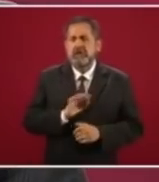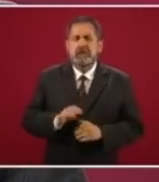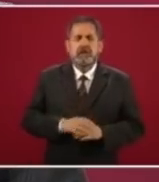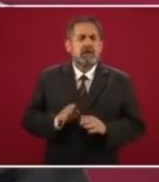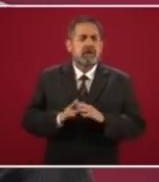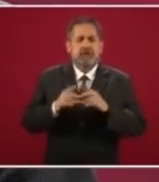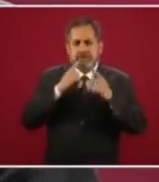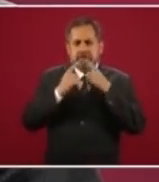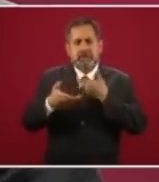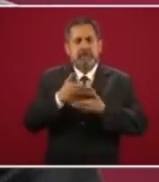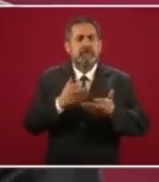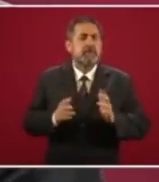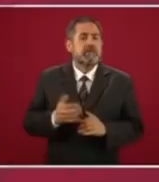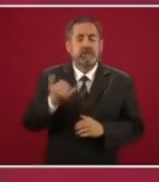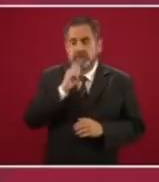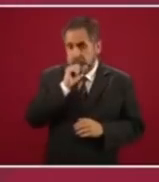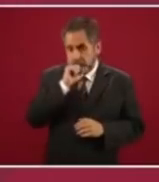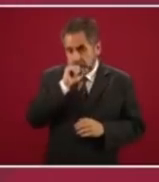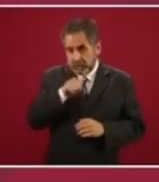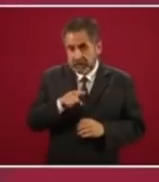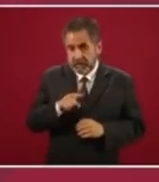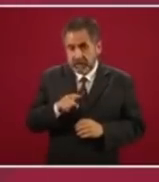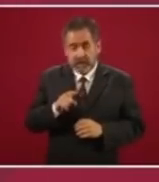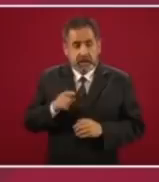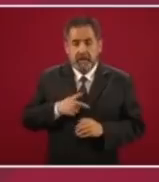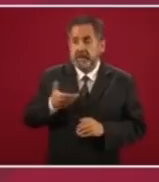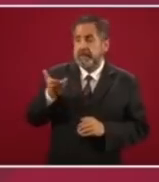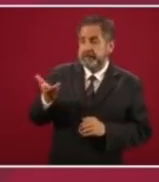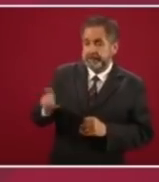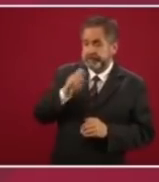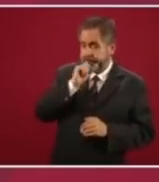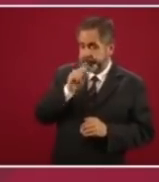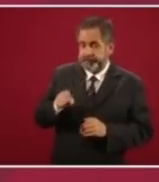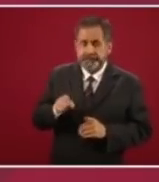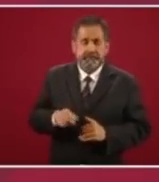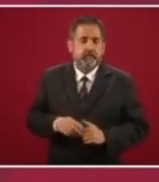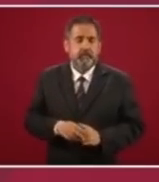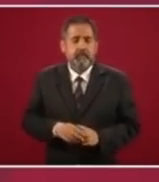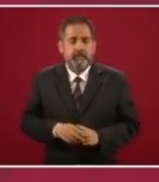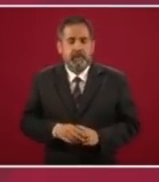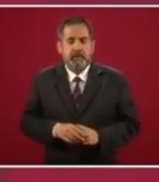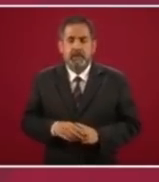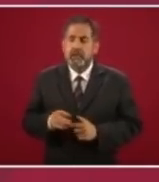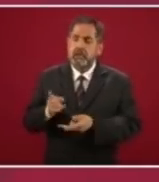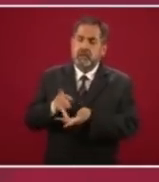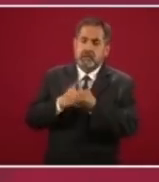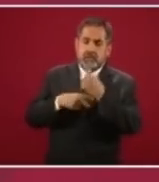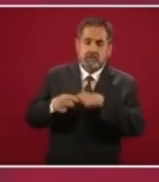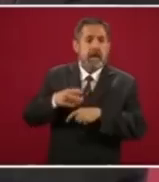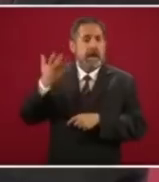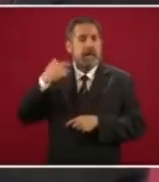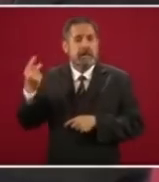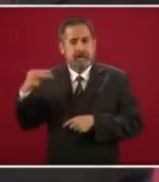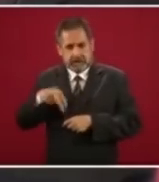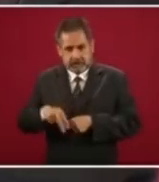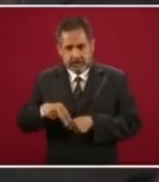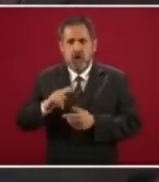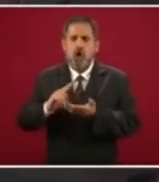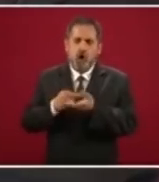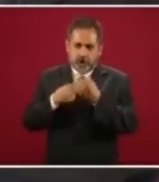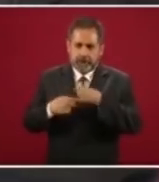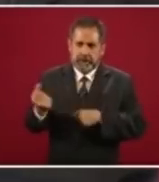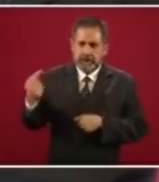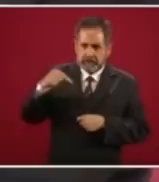el diálogo. Y le vamos a pedir también que regrese, ya estuvo, pero